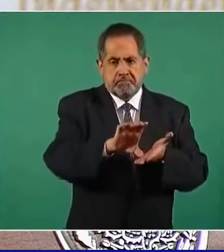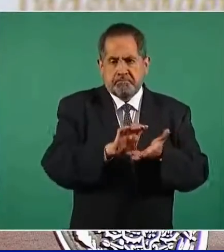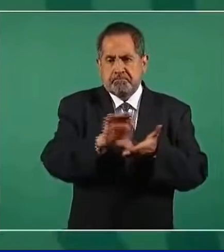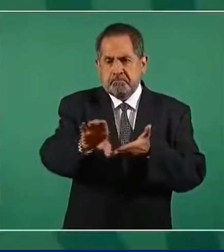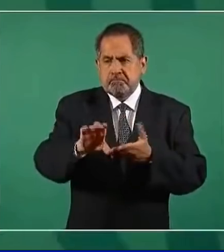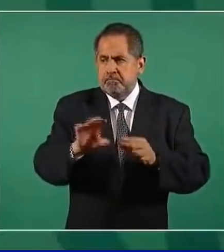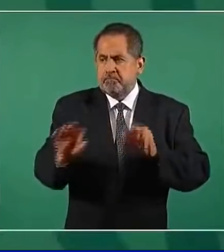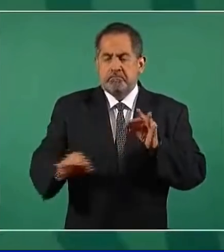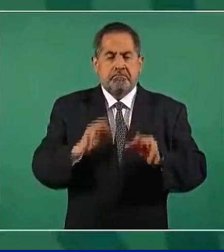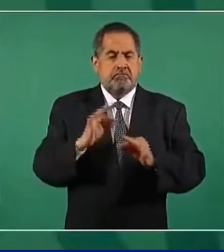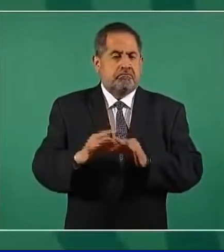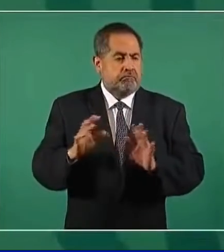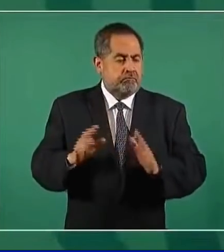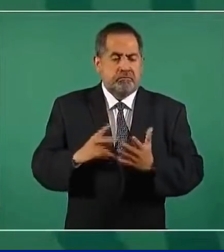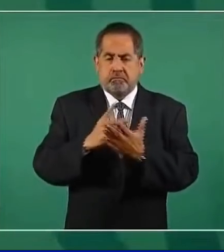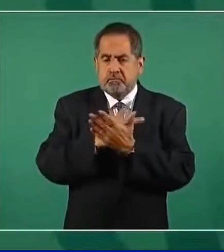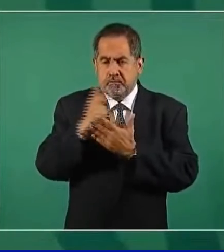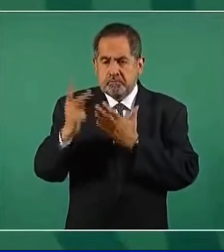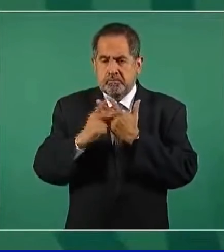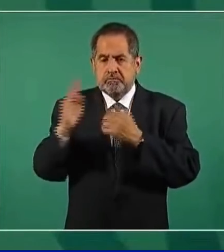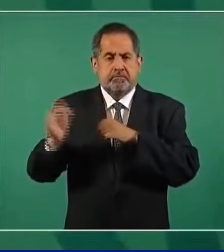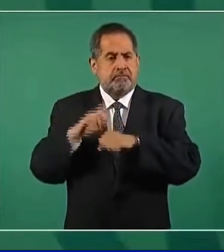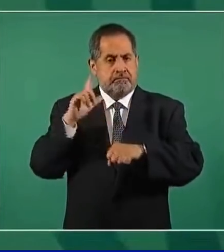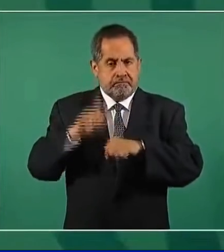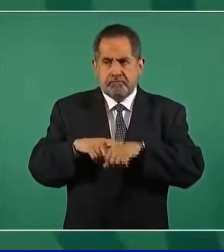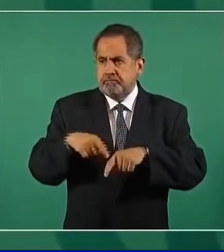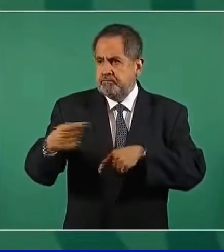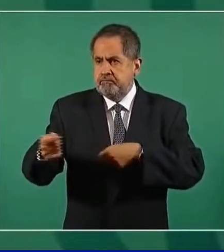participaciones con programas federales,